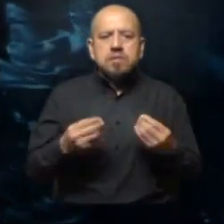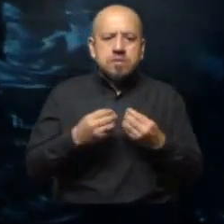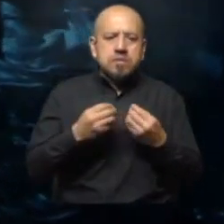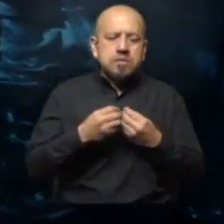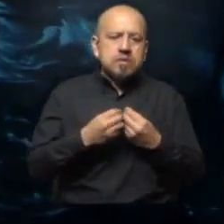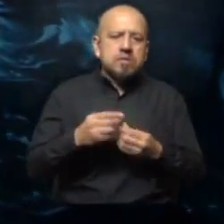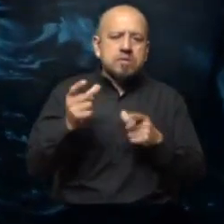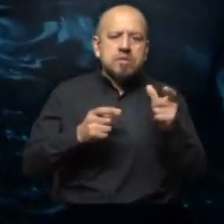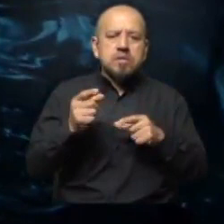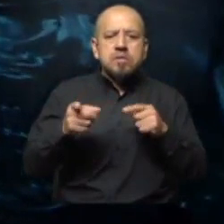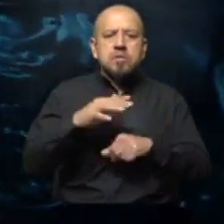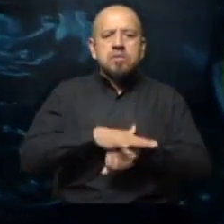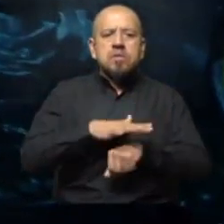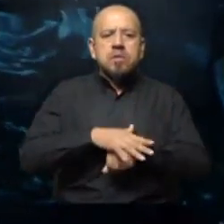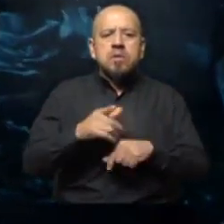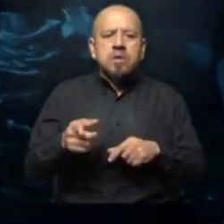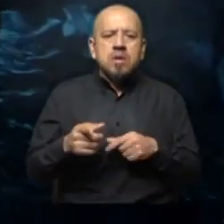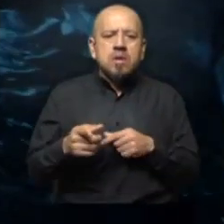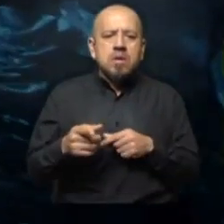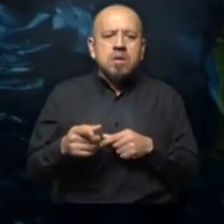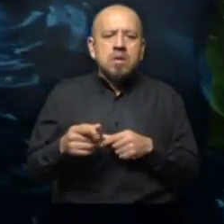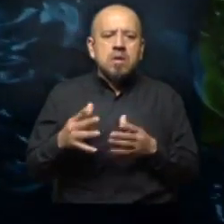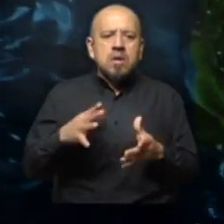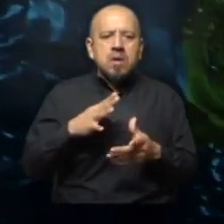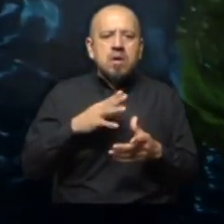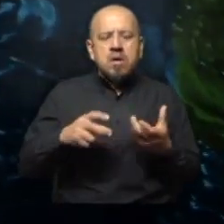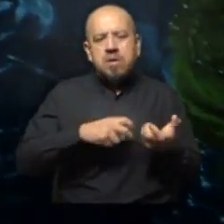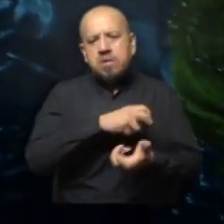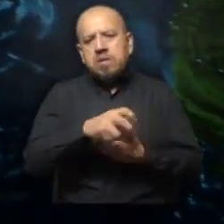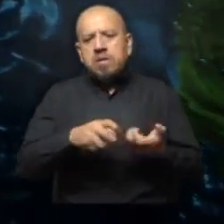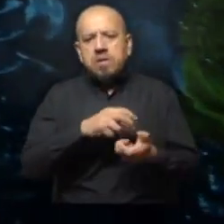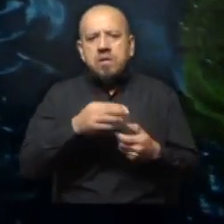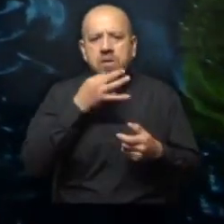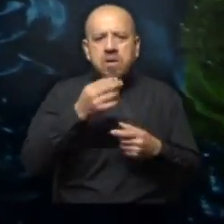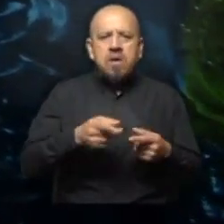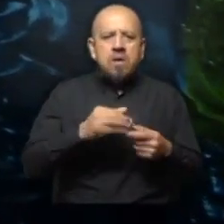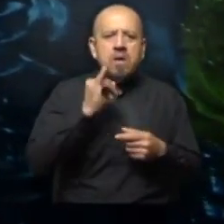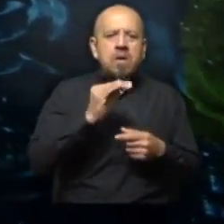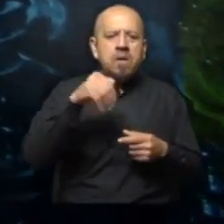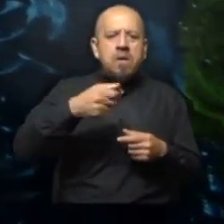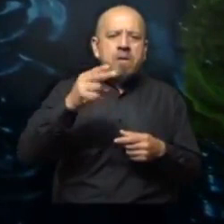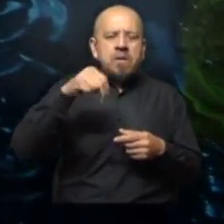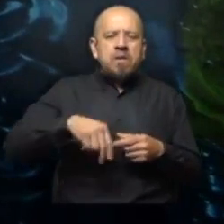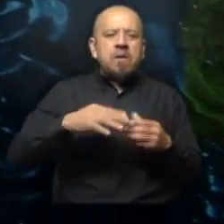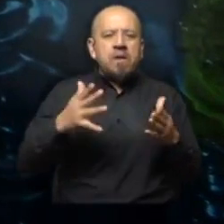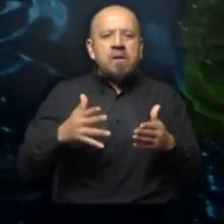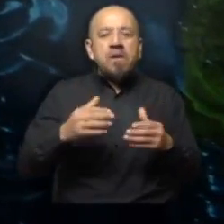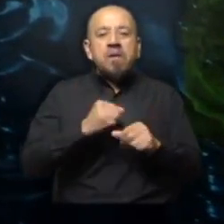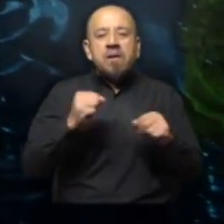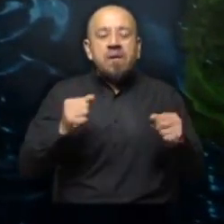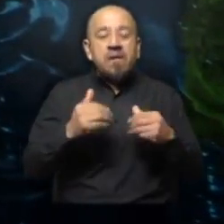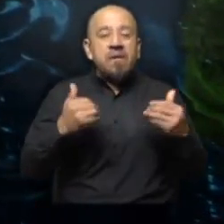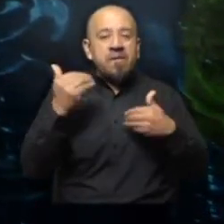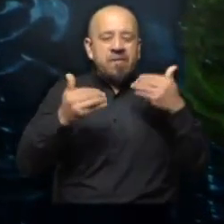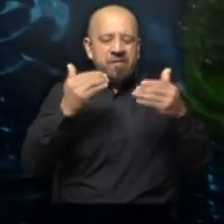en un momento determinado se dan situaciones de crisis claro que cuando hicieron imán llegará tarde de alguna manera a ver